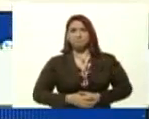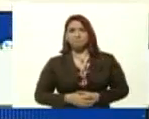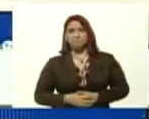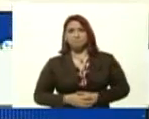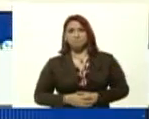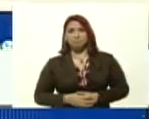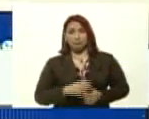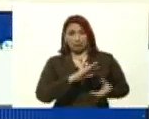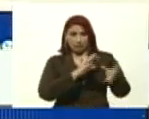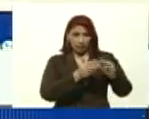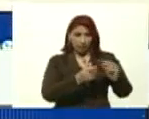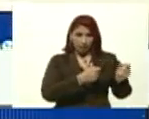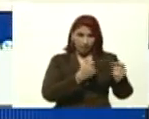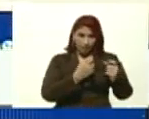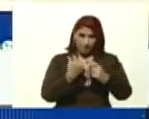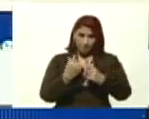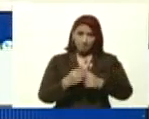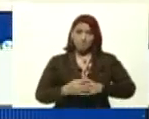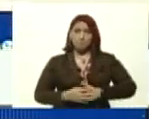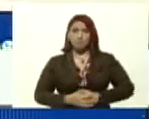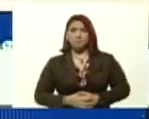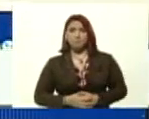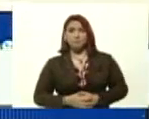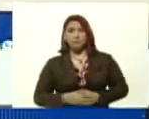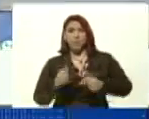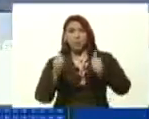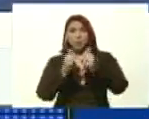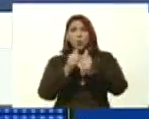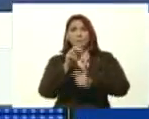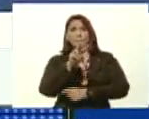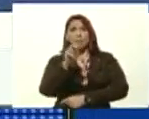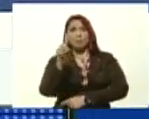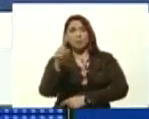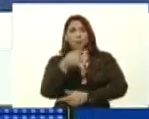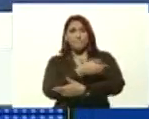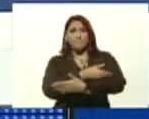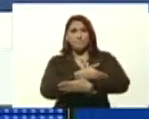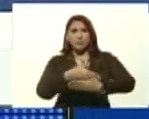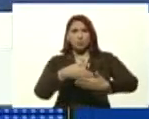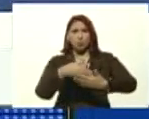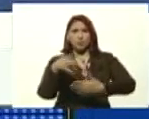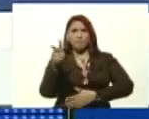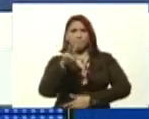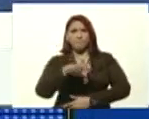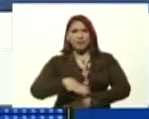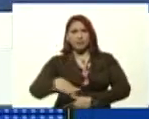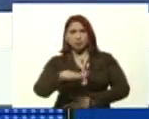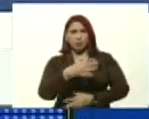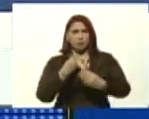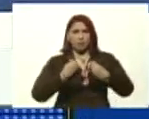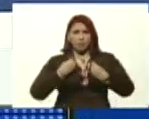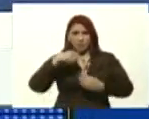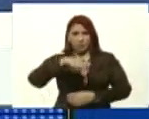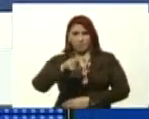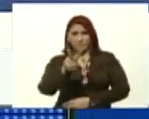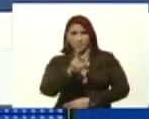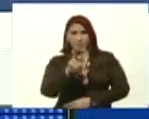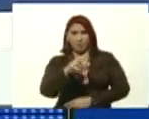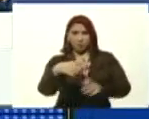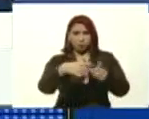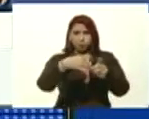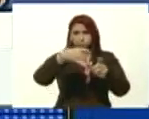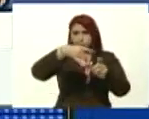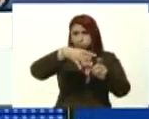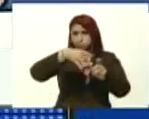de los CLAP con los 21 millones de venezolanos y venezolanas del carnet de la